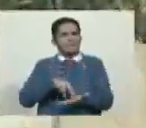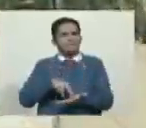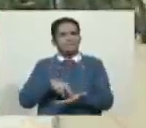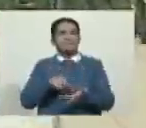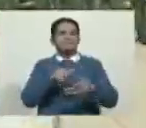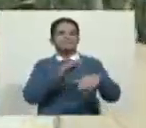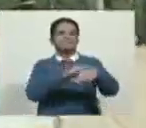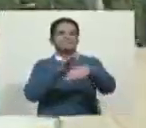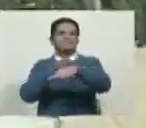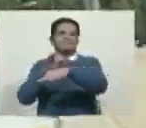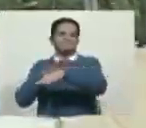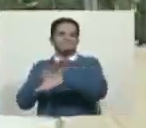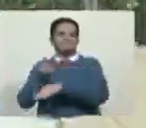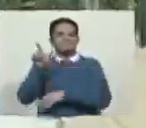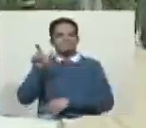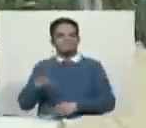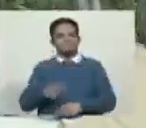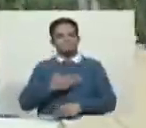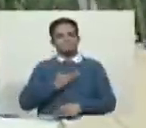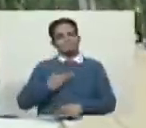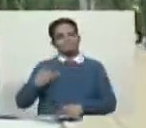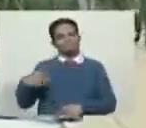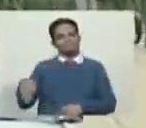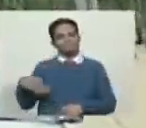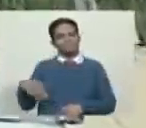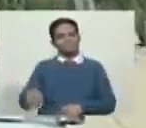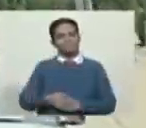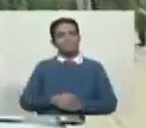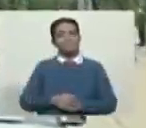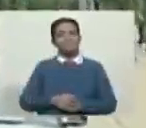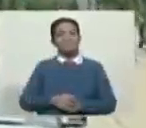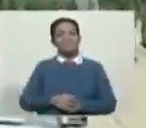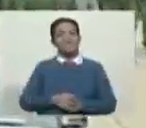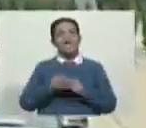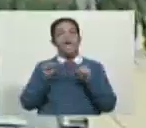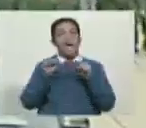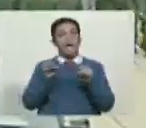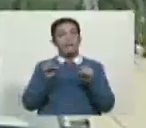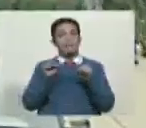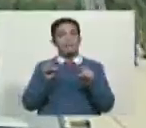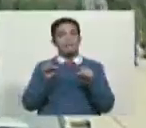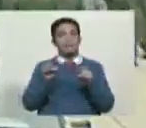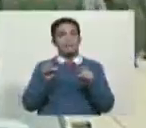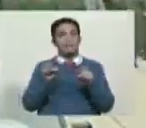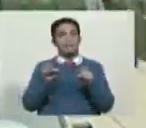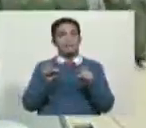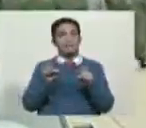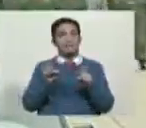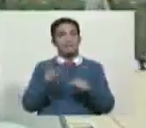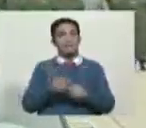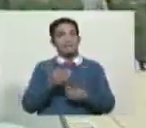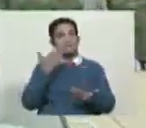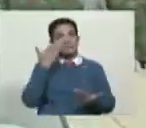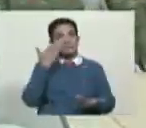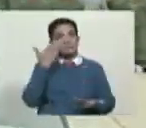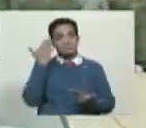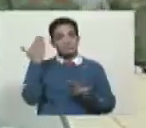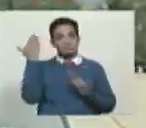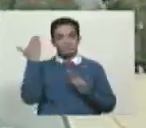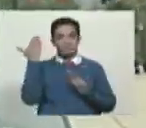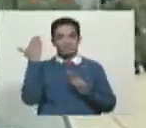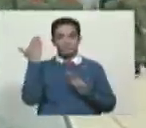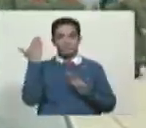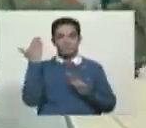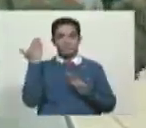el comandante en jefe Nicolás Maduro. Allí esta toma representativa y simbólica de lo que es